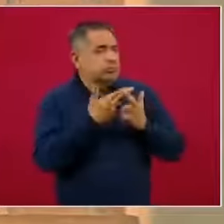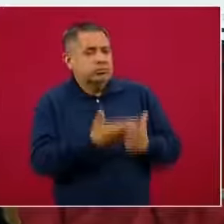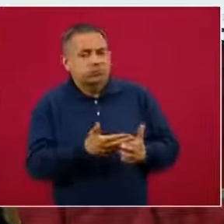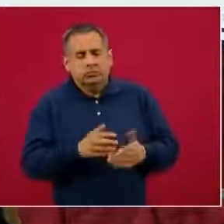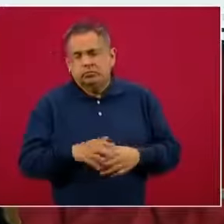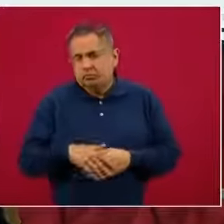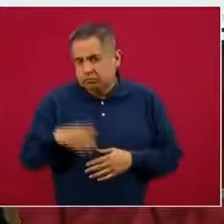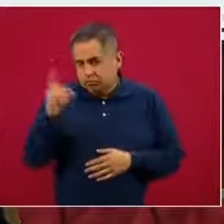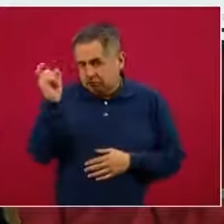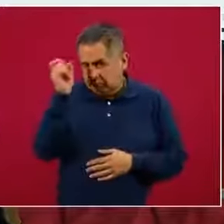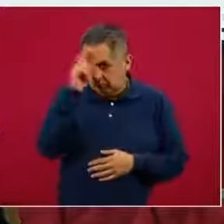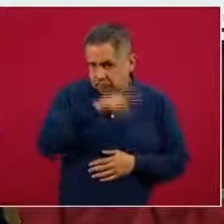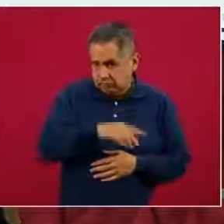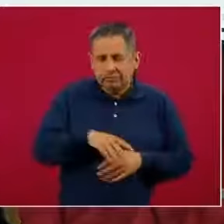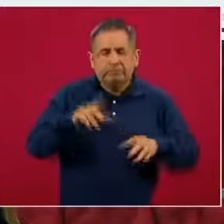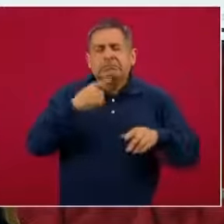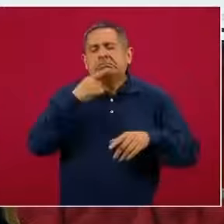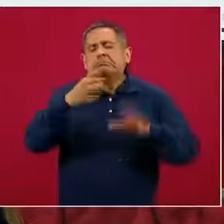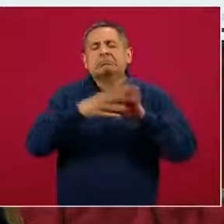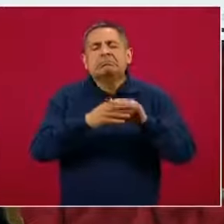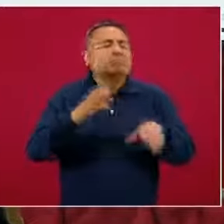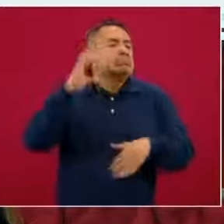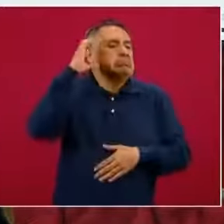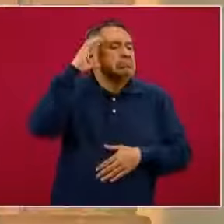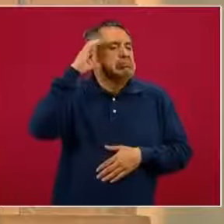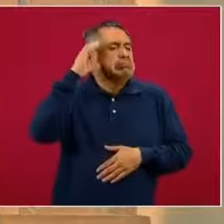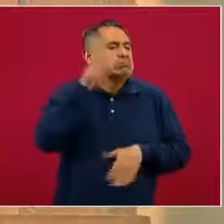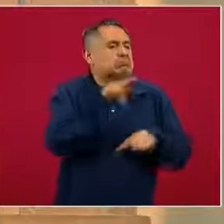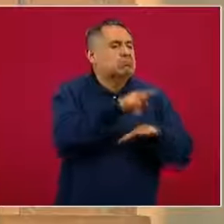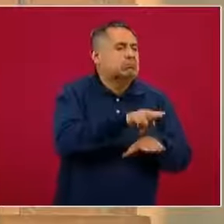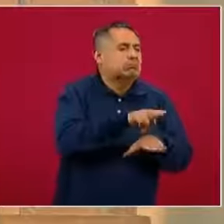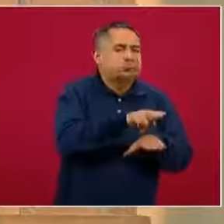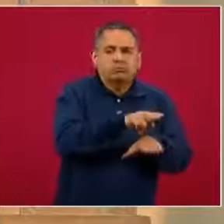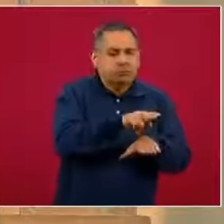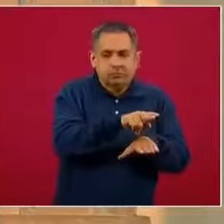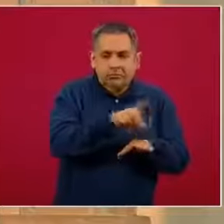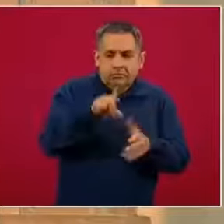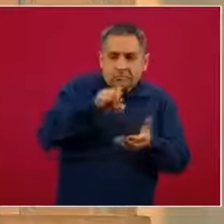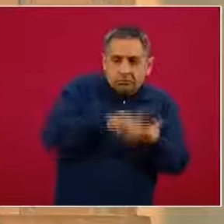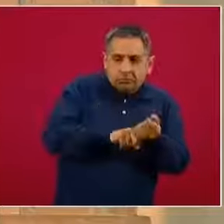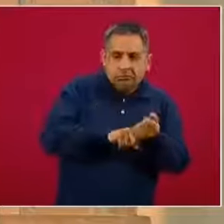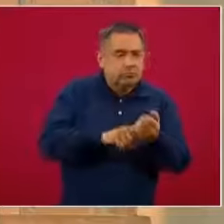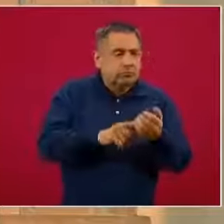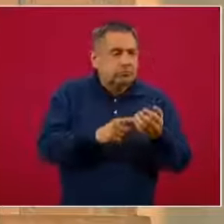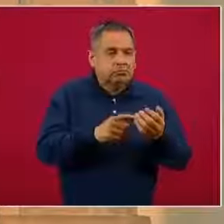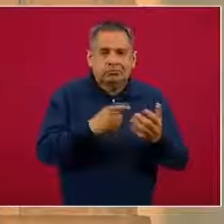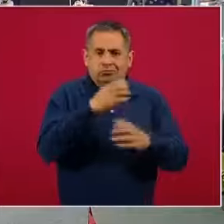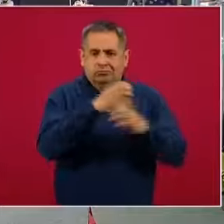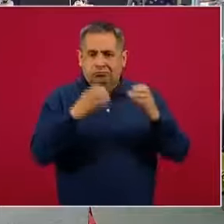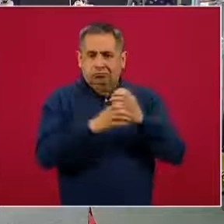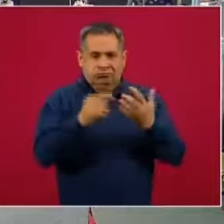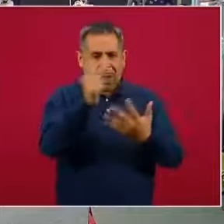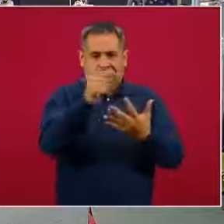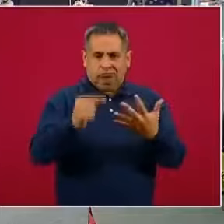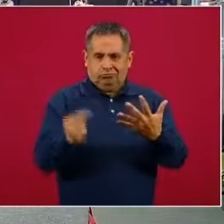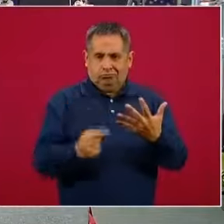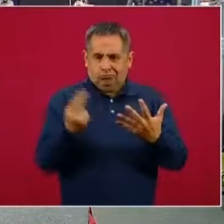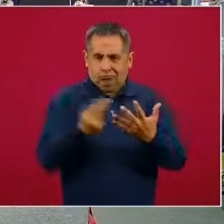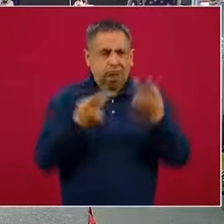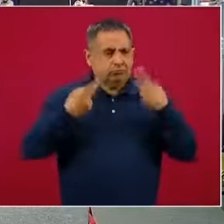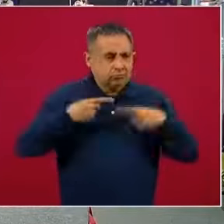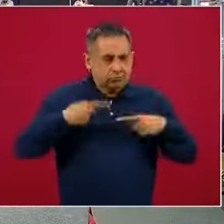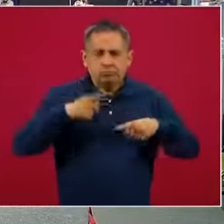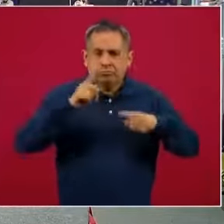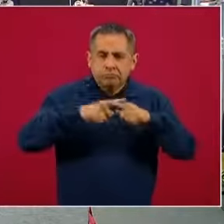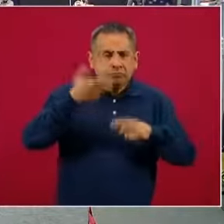solamente de la cama, pero pues la cama requiere de personal, de equipo de protección personal, de